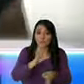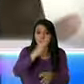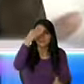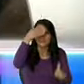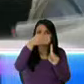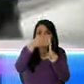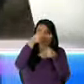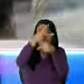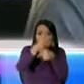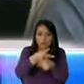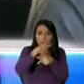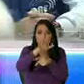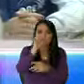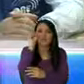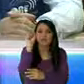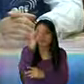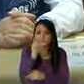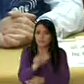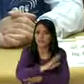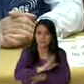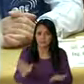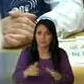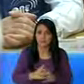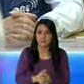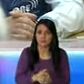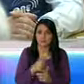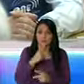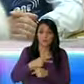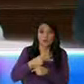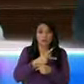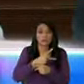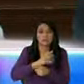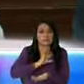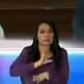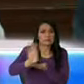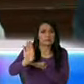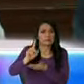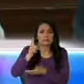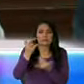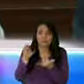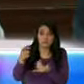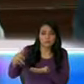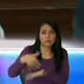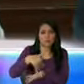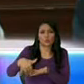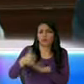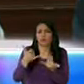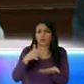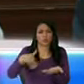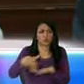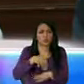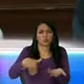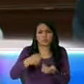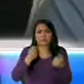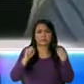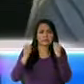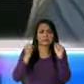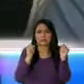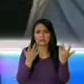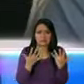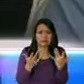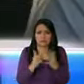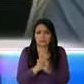es la de proteger los derechos. Critica la actuación del Consejo Electoral. Dice que esto ha provocado que el país viva horas de incertidumbre. Es el